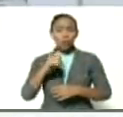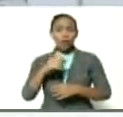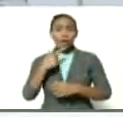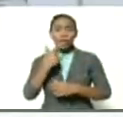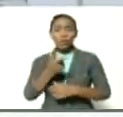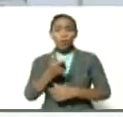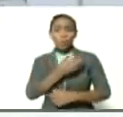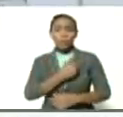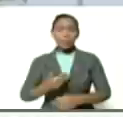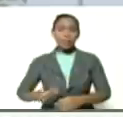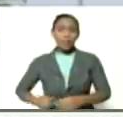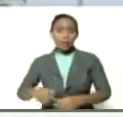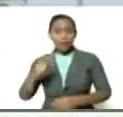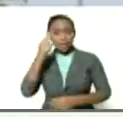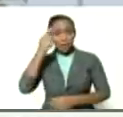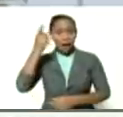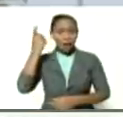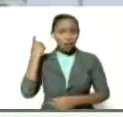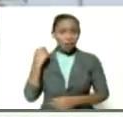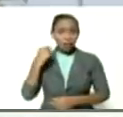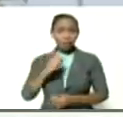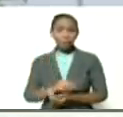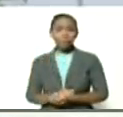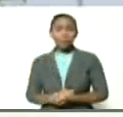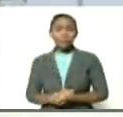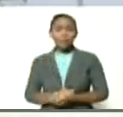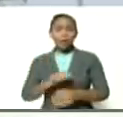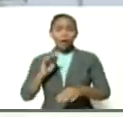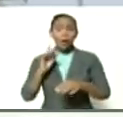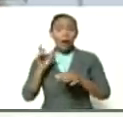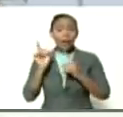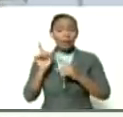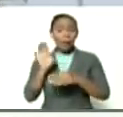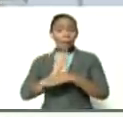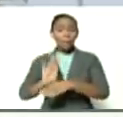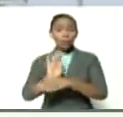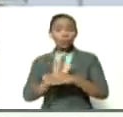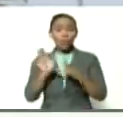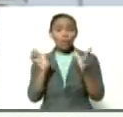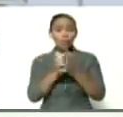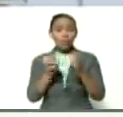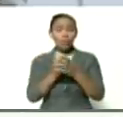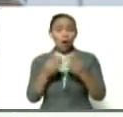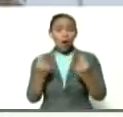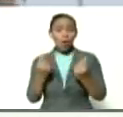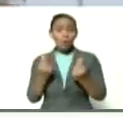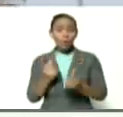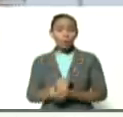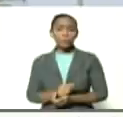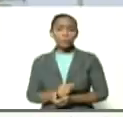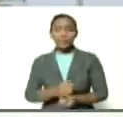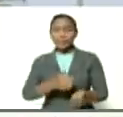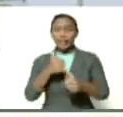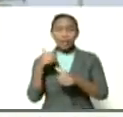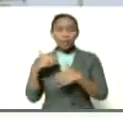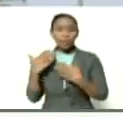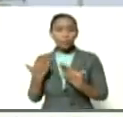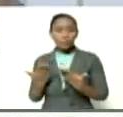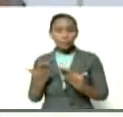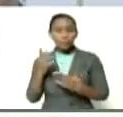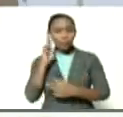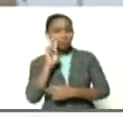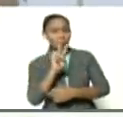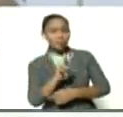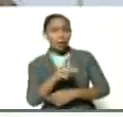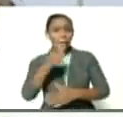presidente el día de ayer, justamente para la protección de sectores económicos. Uno de ellos tiene que ver con